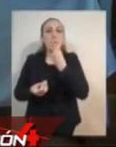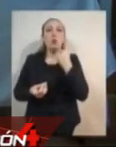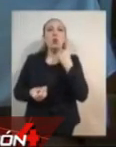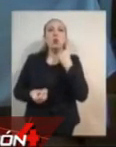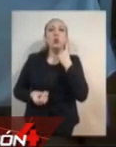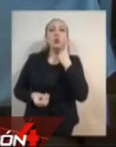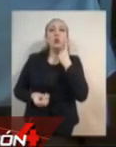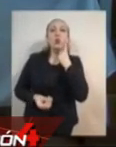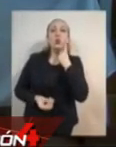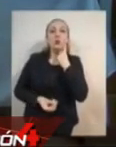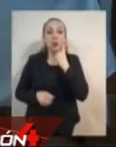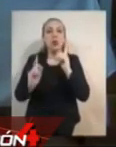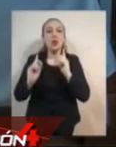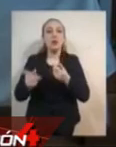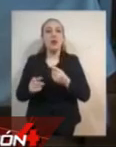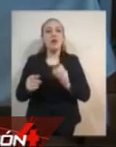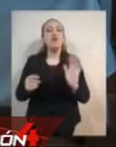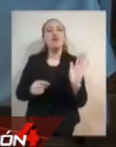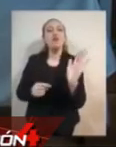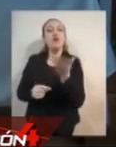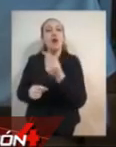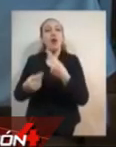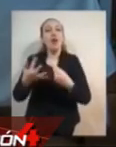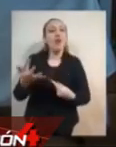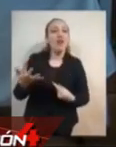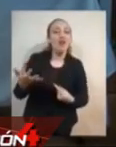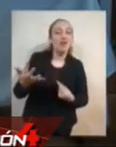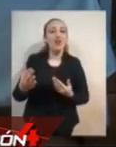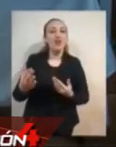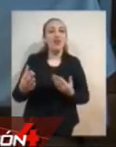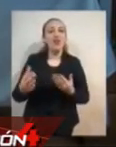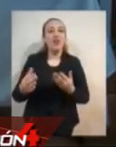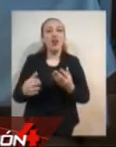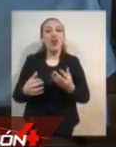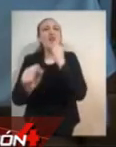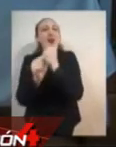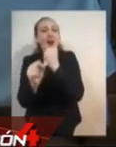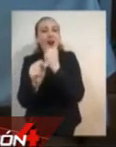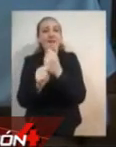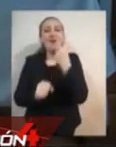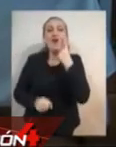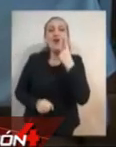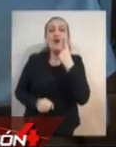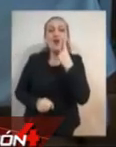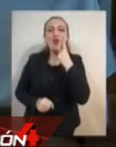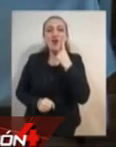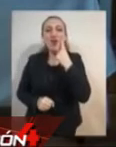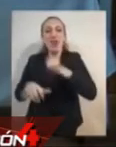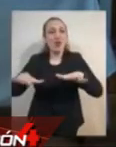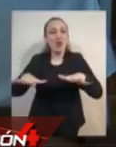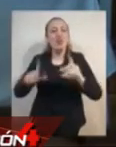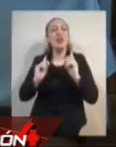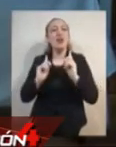municipios y las comisiones de fomento, que tienen un trabajo de gran conocimiento territorial,